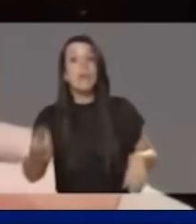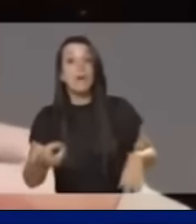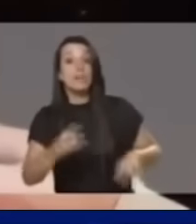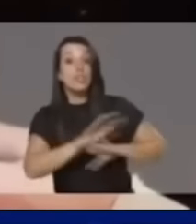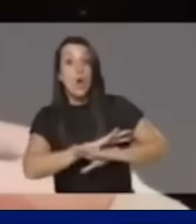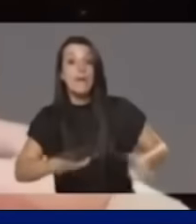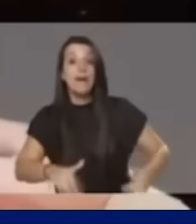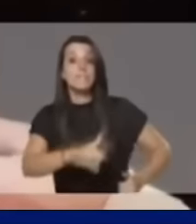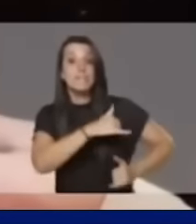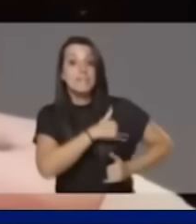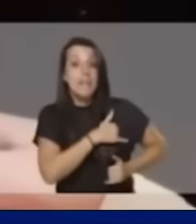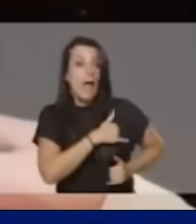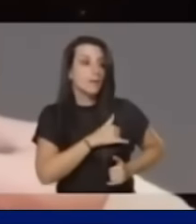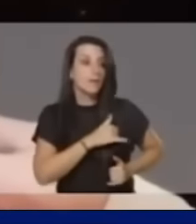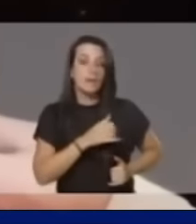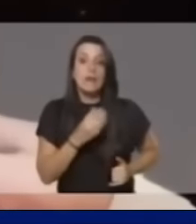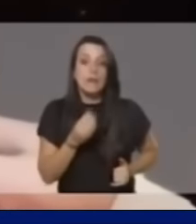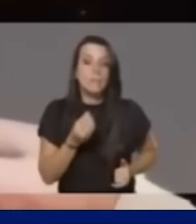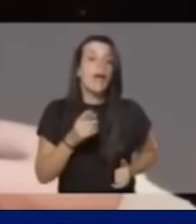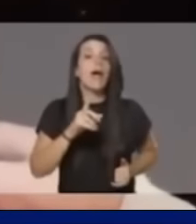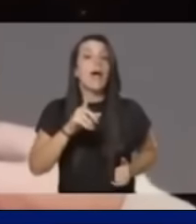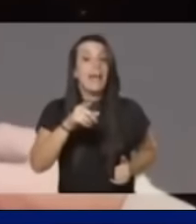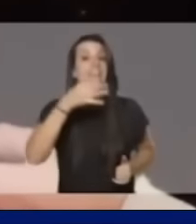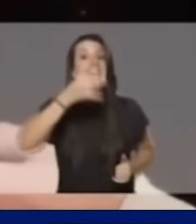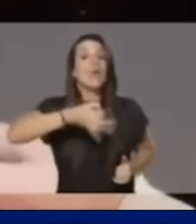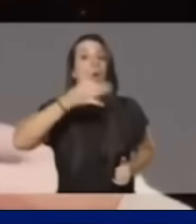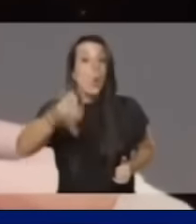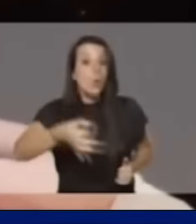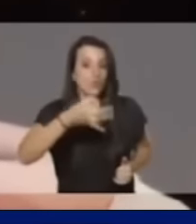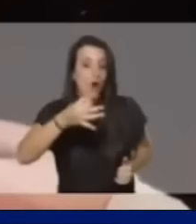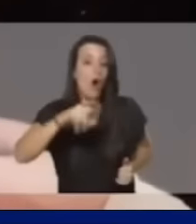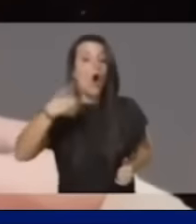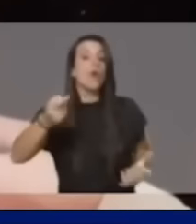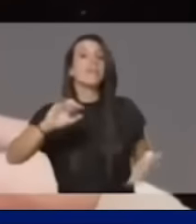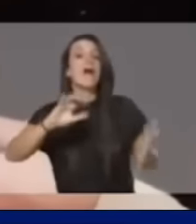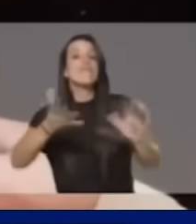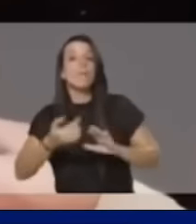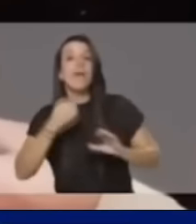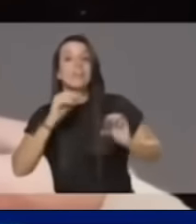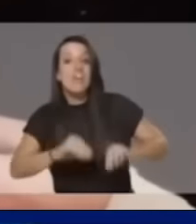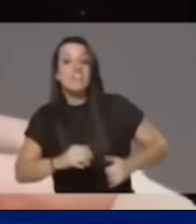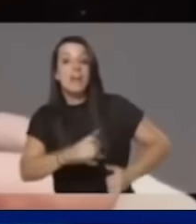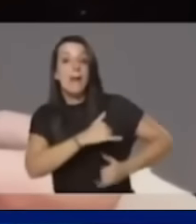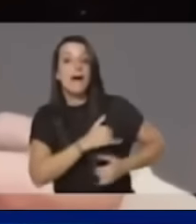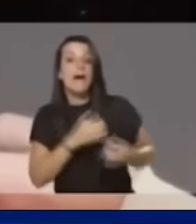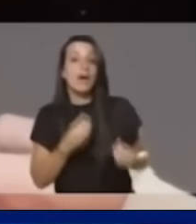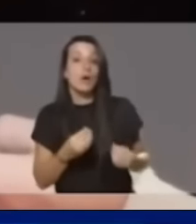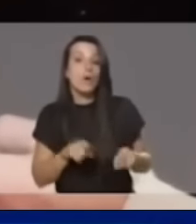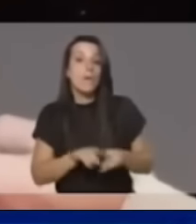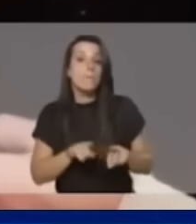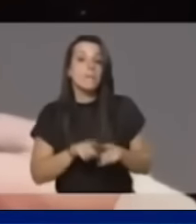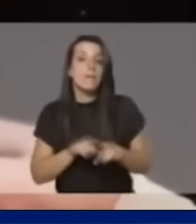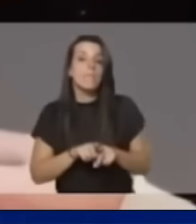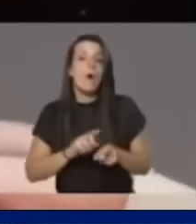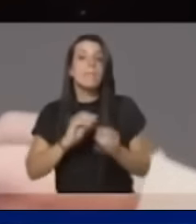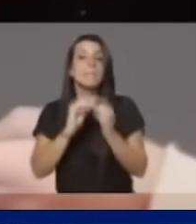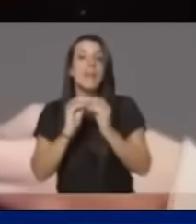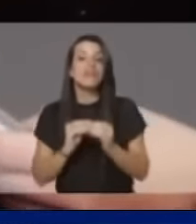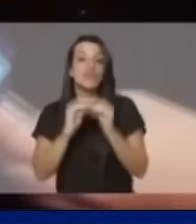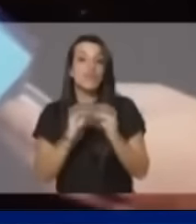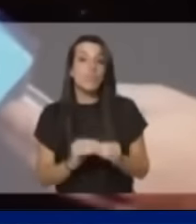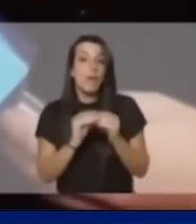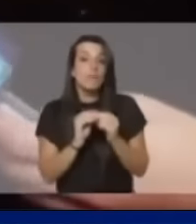no tuvo más cabida, hay otra forma, que es ahorcarlas presupuestalmente y llevar